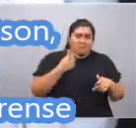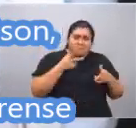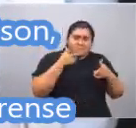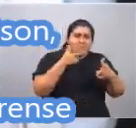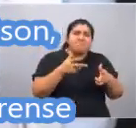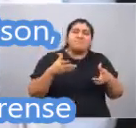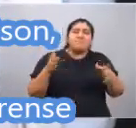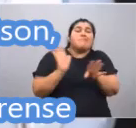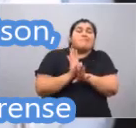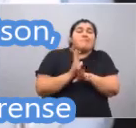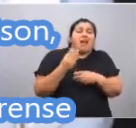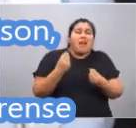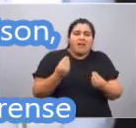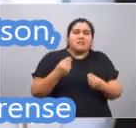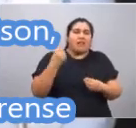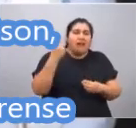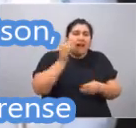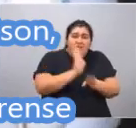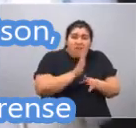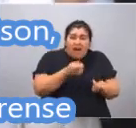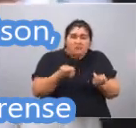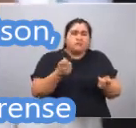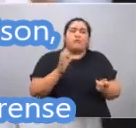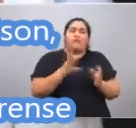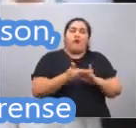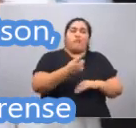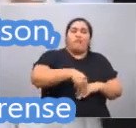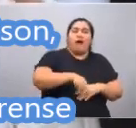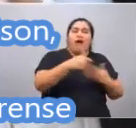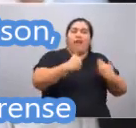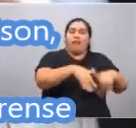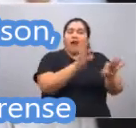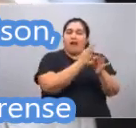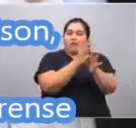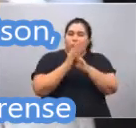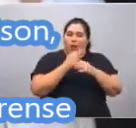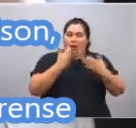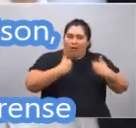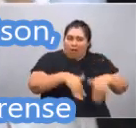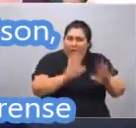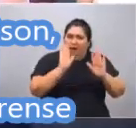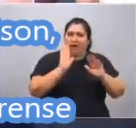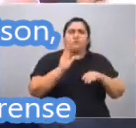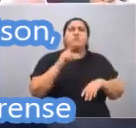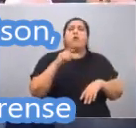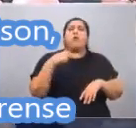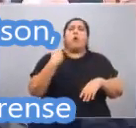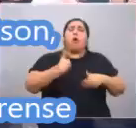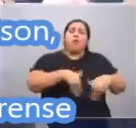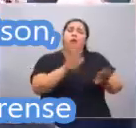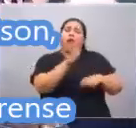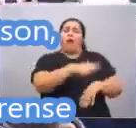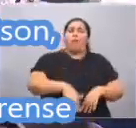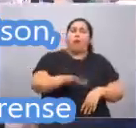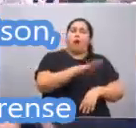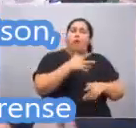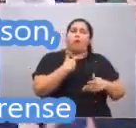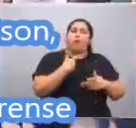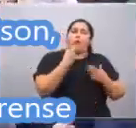es dejar a los pibes y pibas sin escuela, criminal es dejar a nuestro pueblo sin